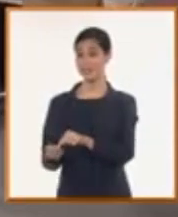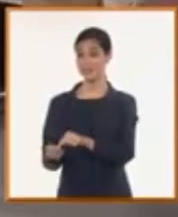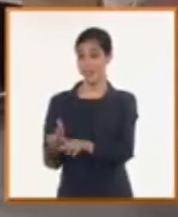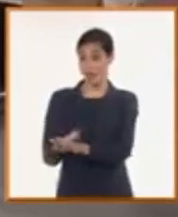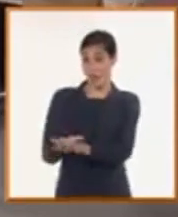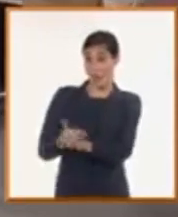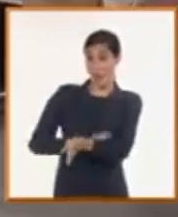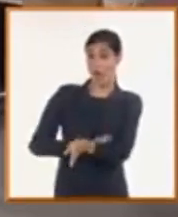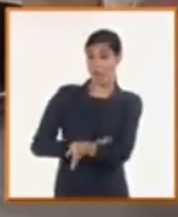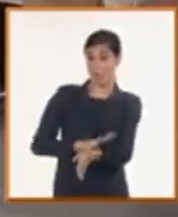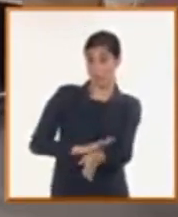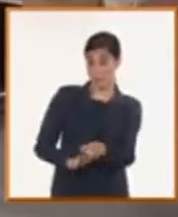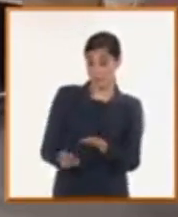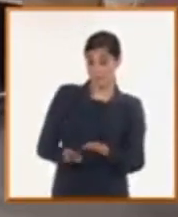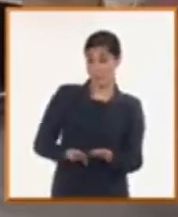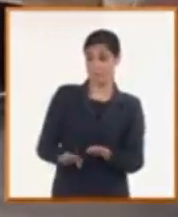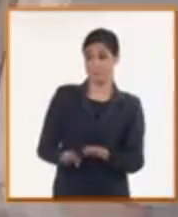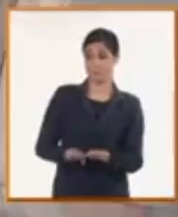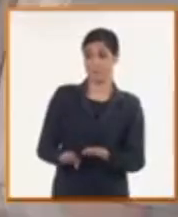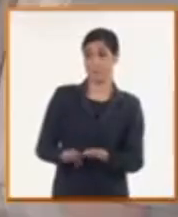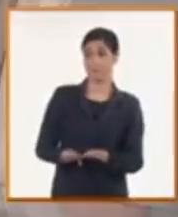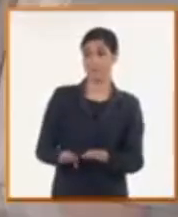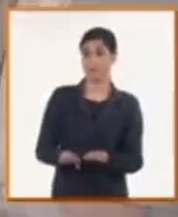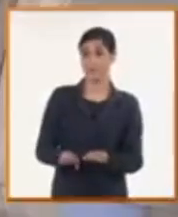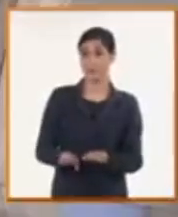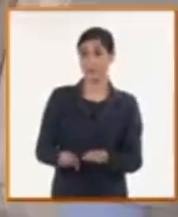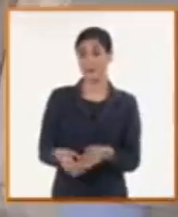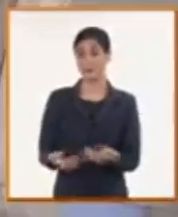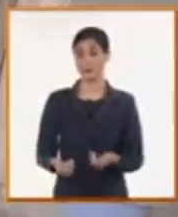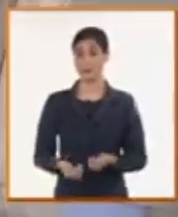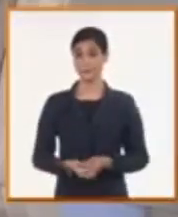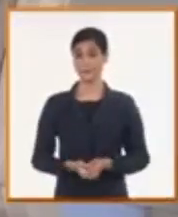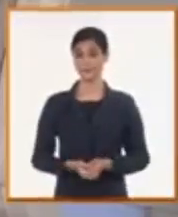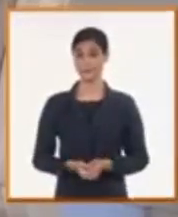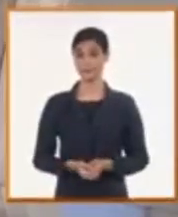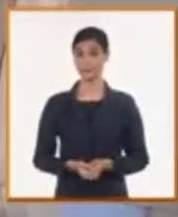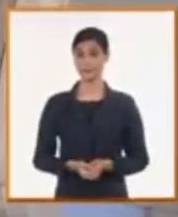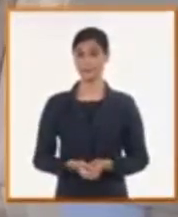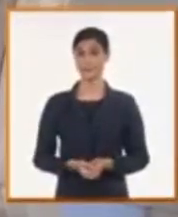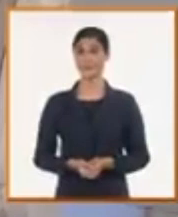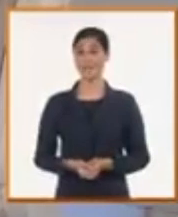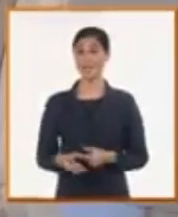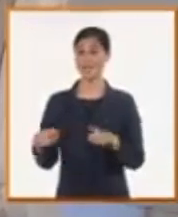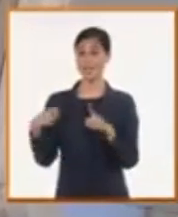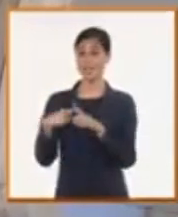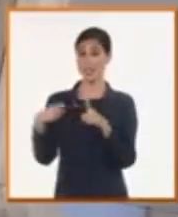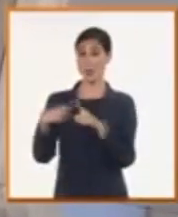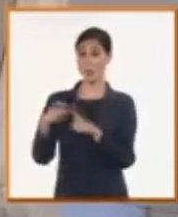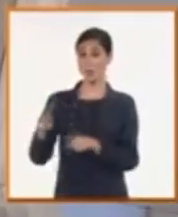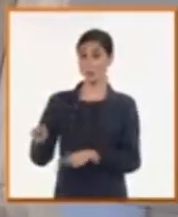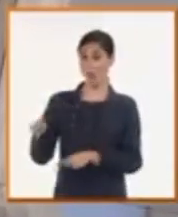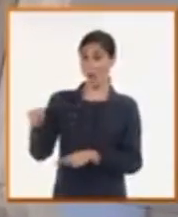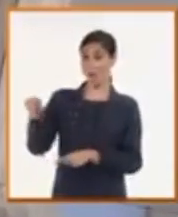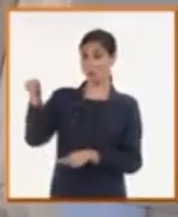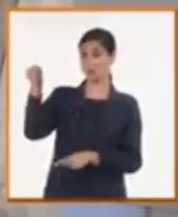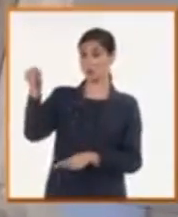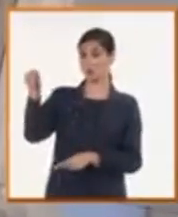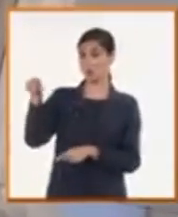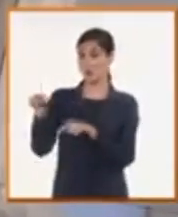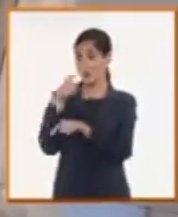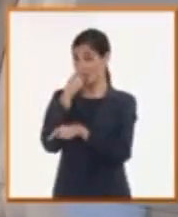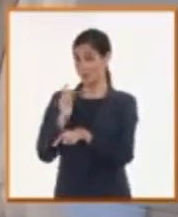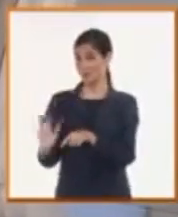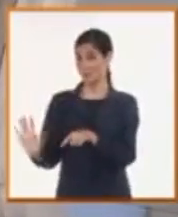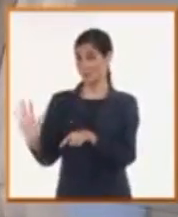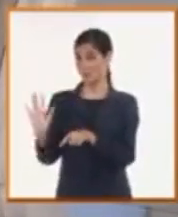permaneciera en ella incluso hasta una escuadrilla de MiG-23. Está hablando de unos kilómetros más al sur. Más al sur, más al sur y más cerca de